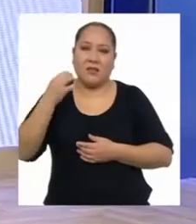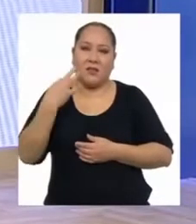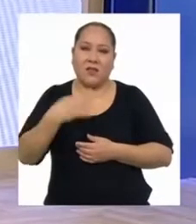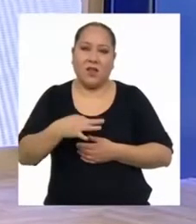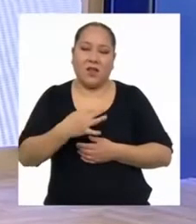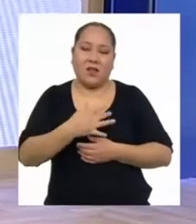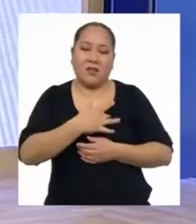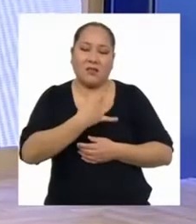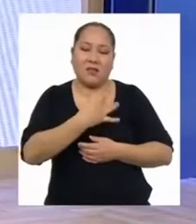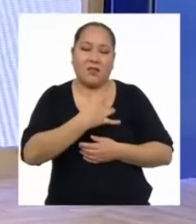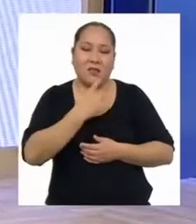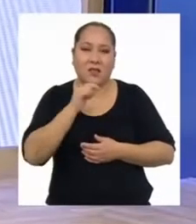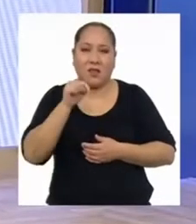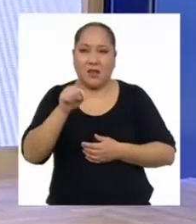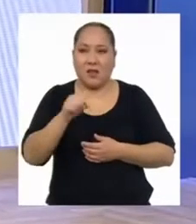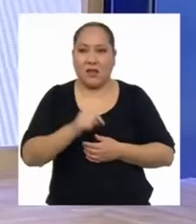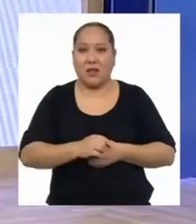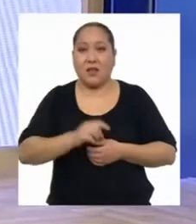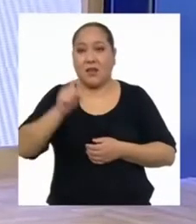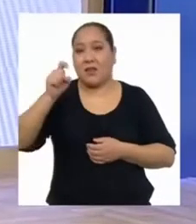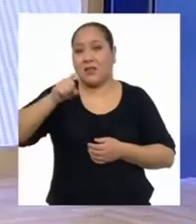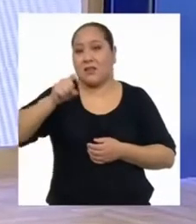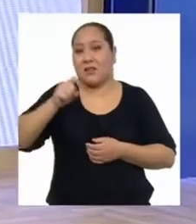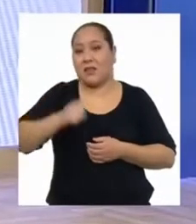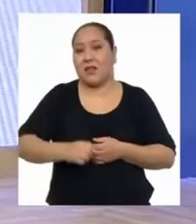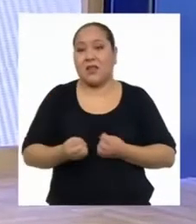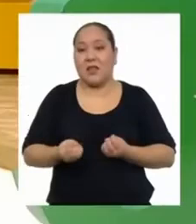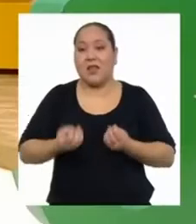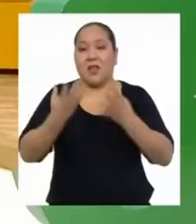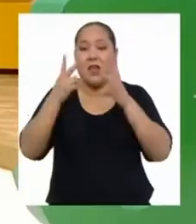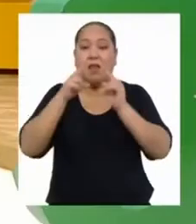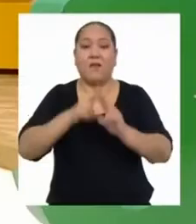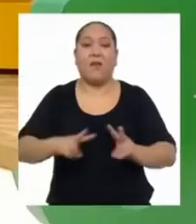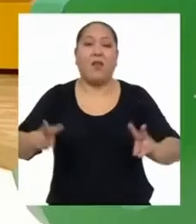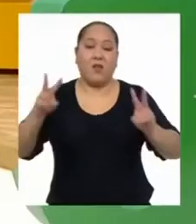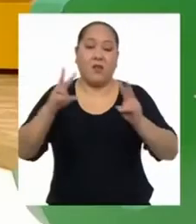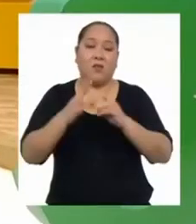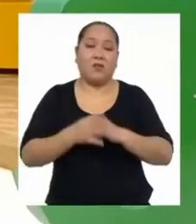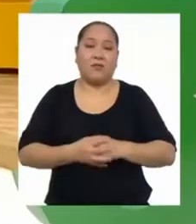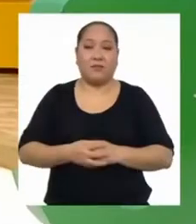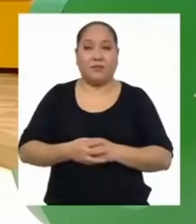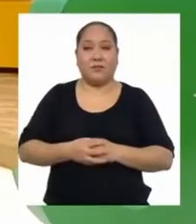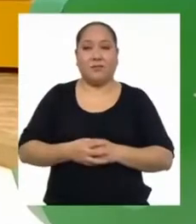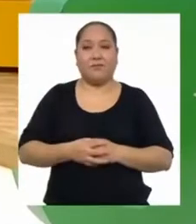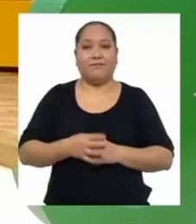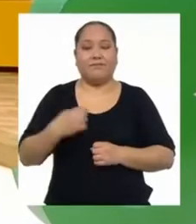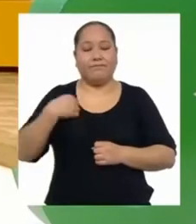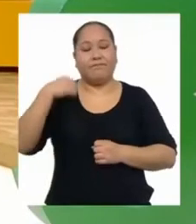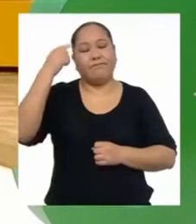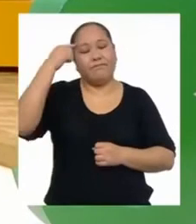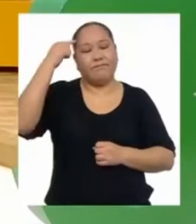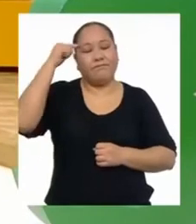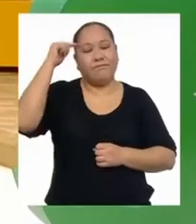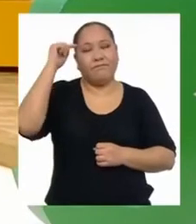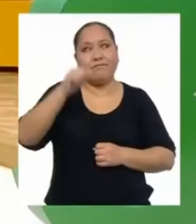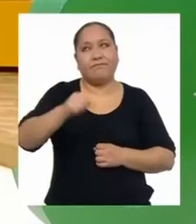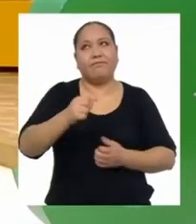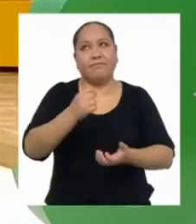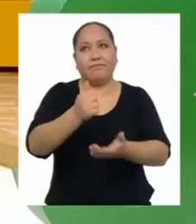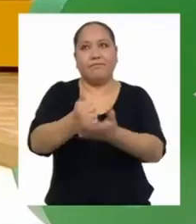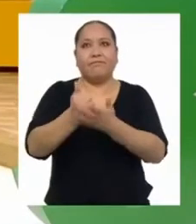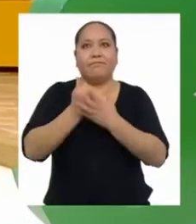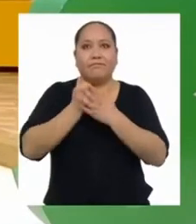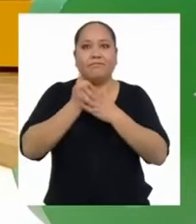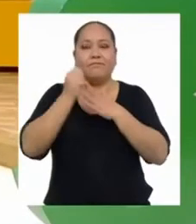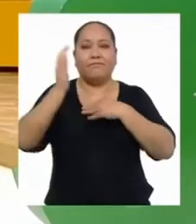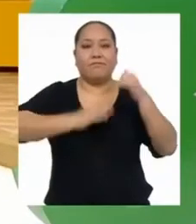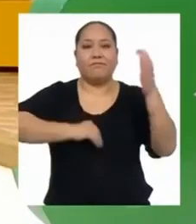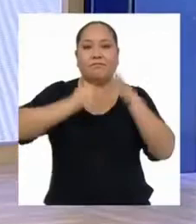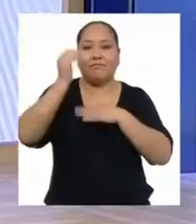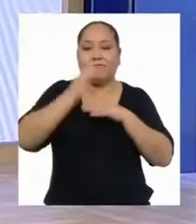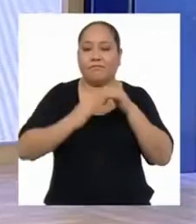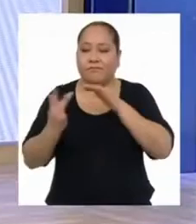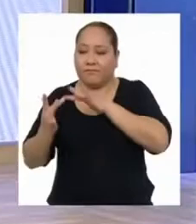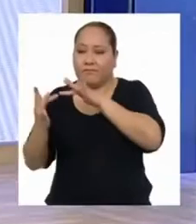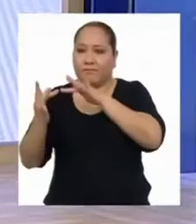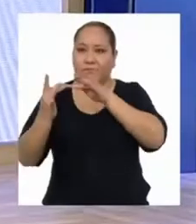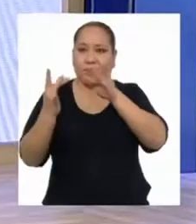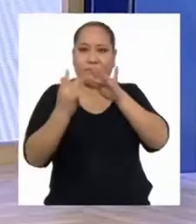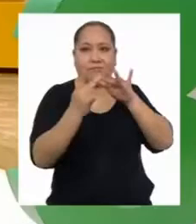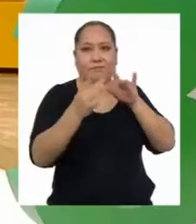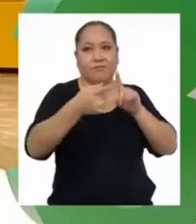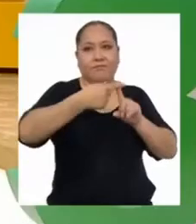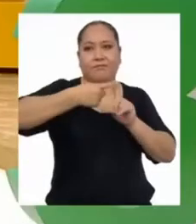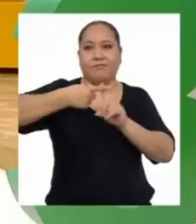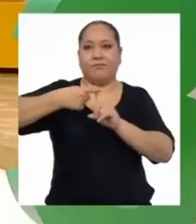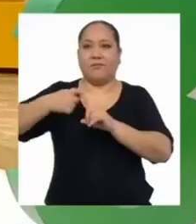en la necesidad que tenemos de valorarnos. Creo que eso nos está ayudando a construir vínculos positivos, y